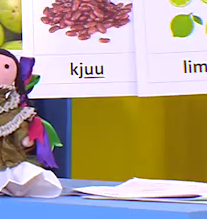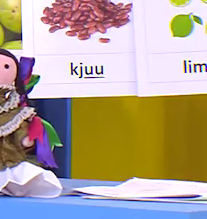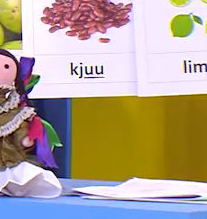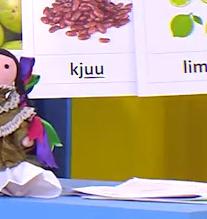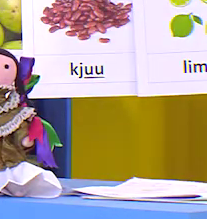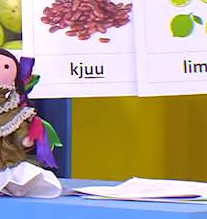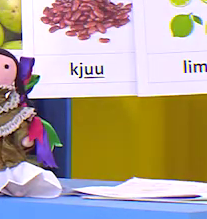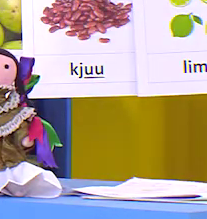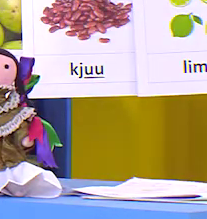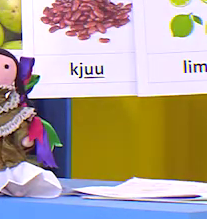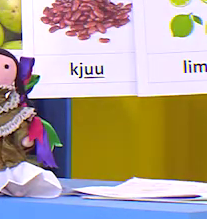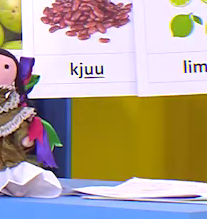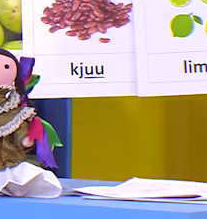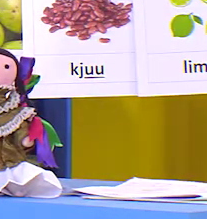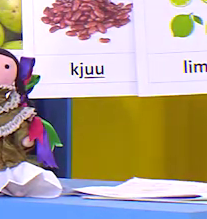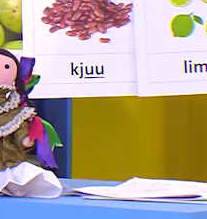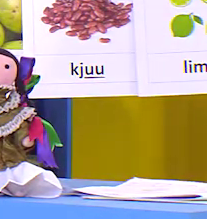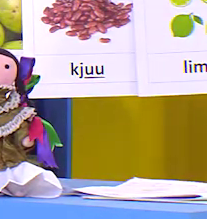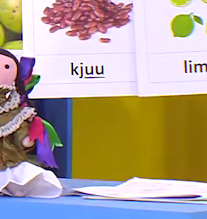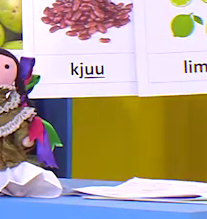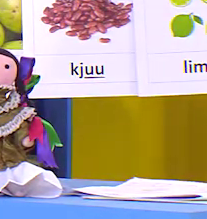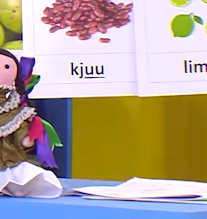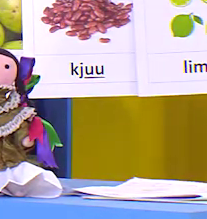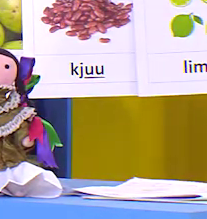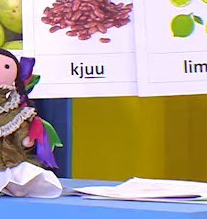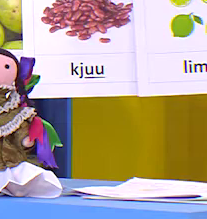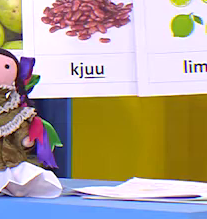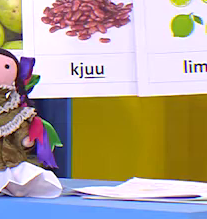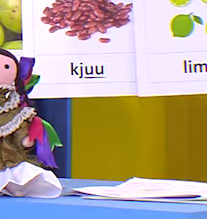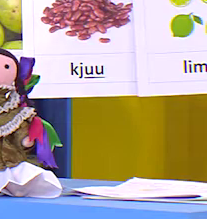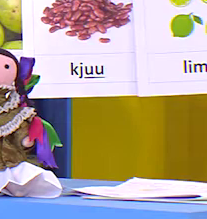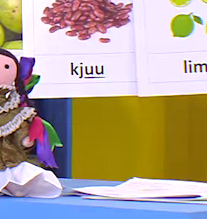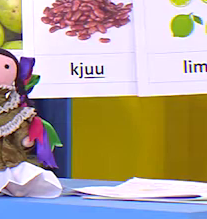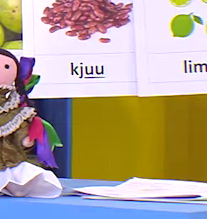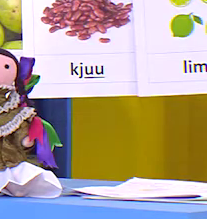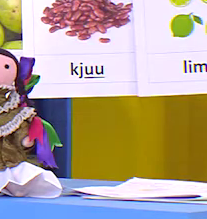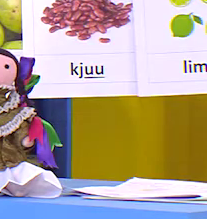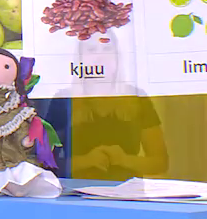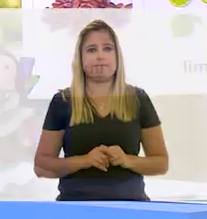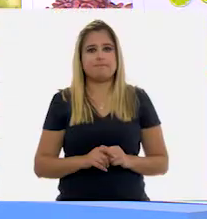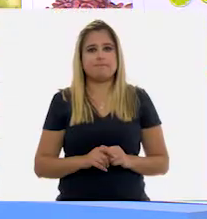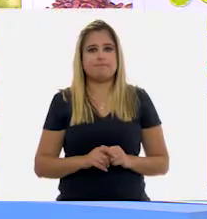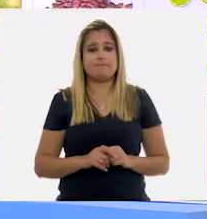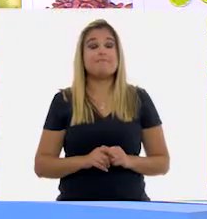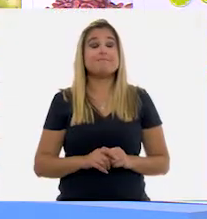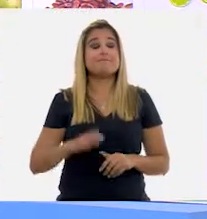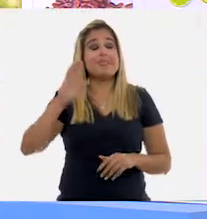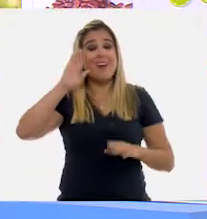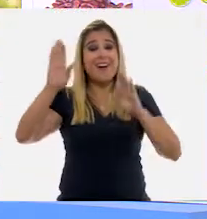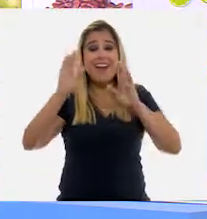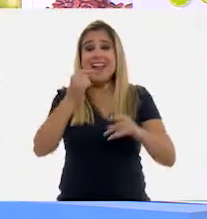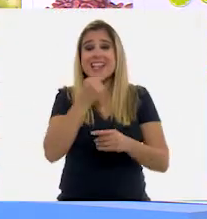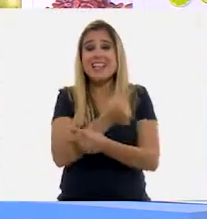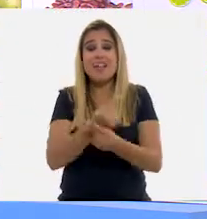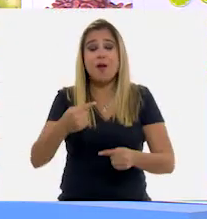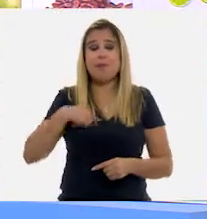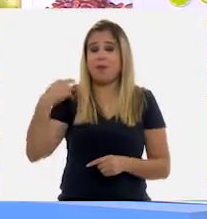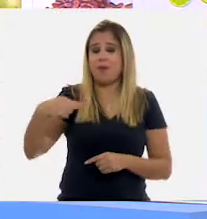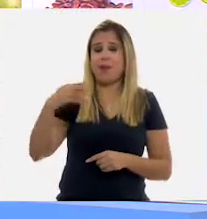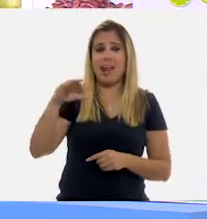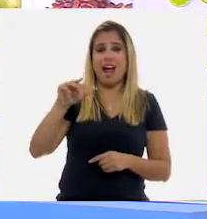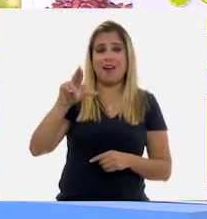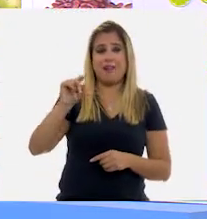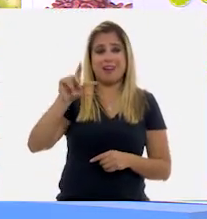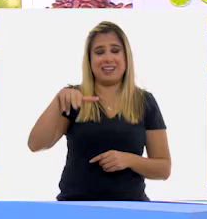nini, chamge mundo, kasta ekopu, arseni, nini mundo. Hola a todos, niñas y niños. Mi nombre es Carolina